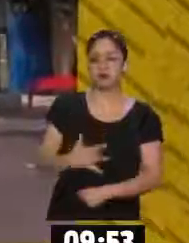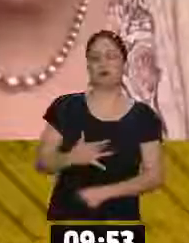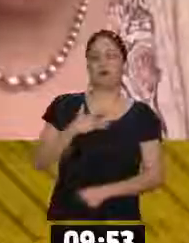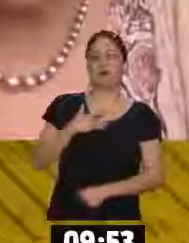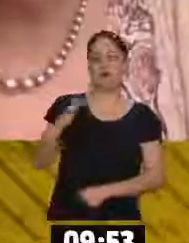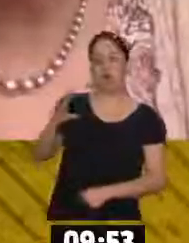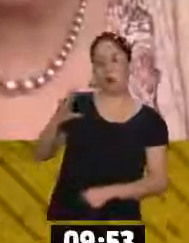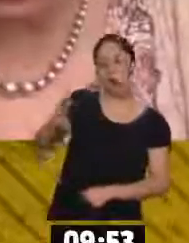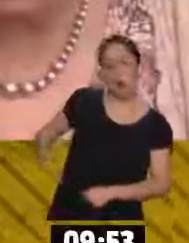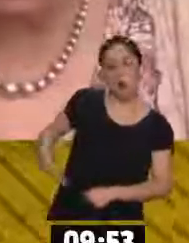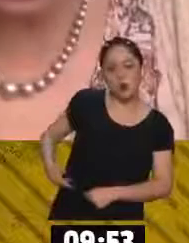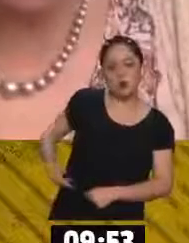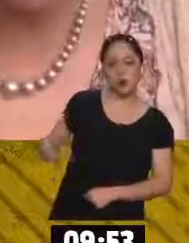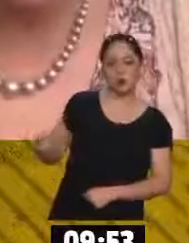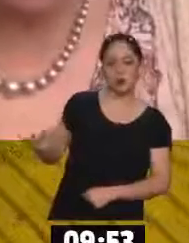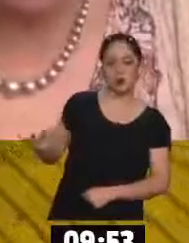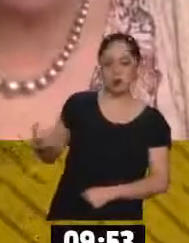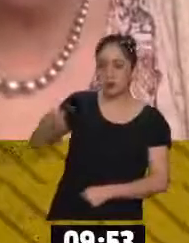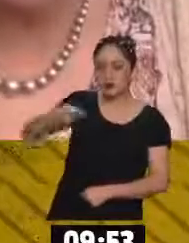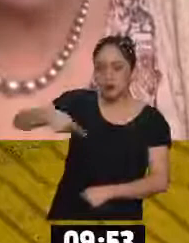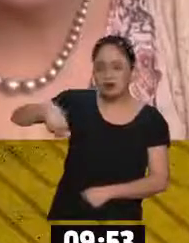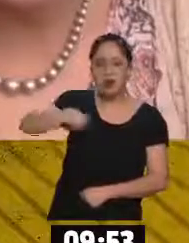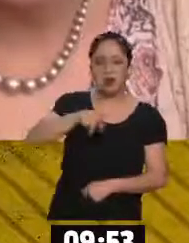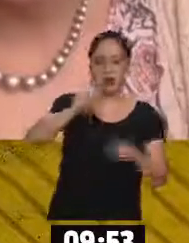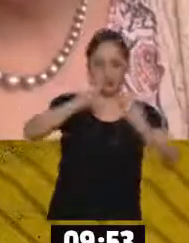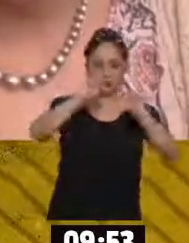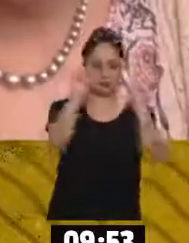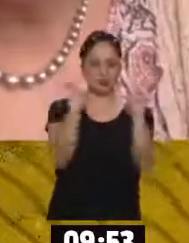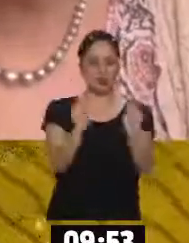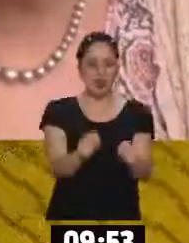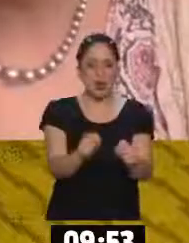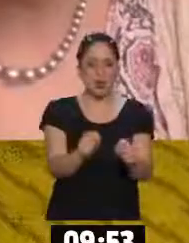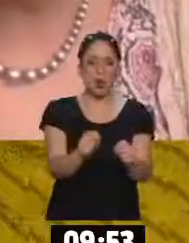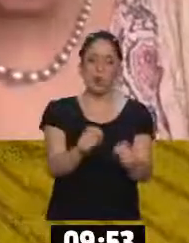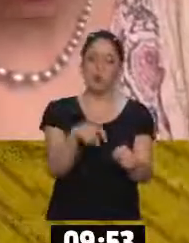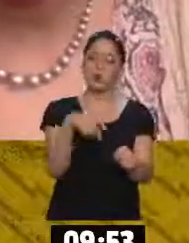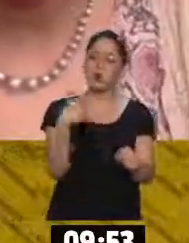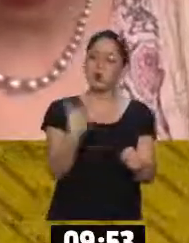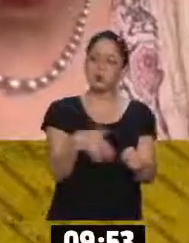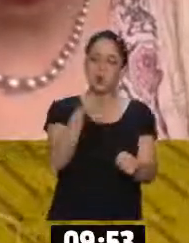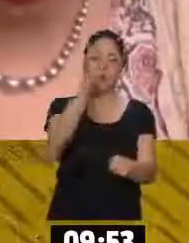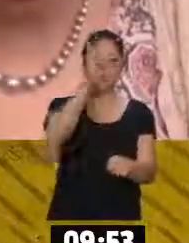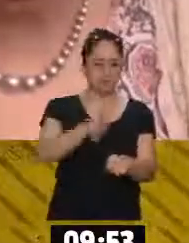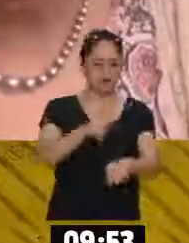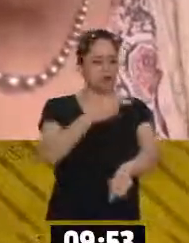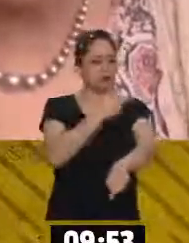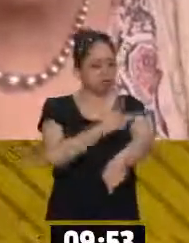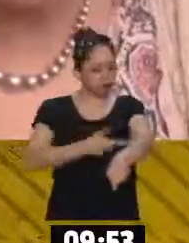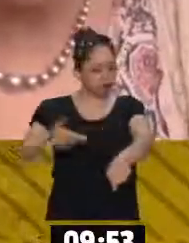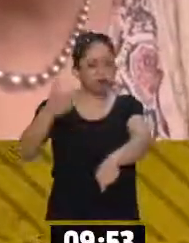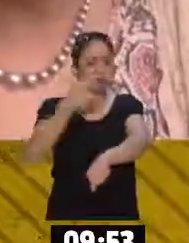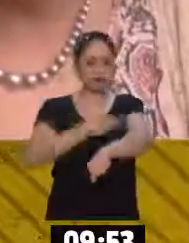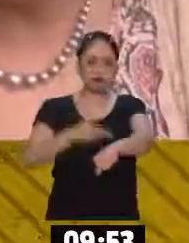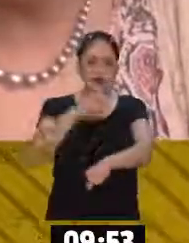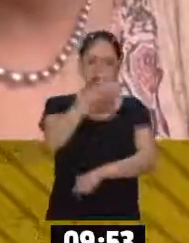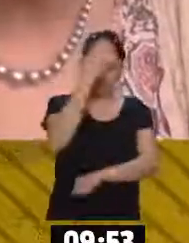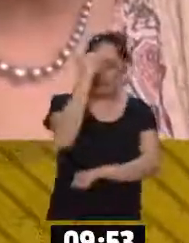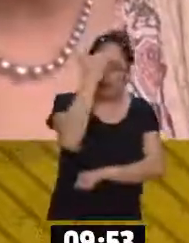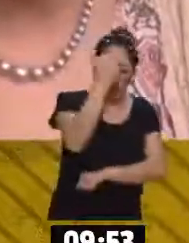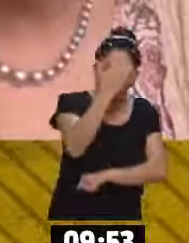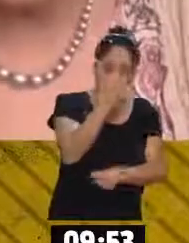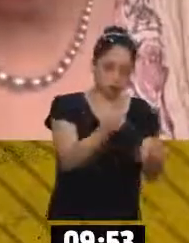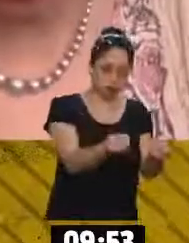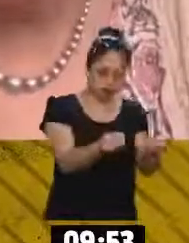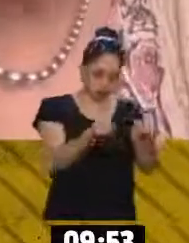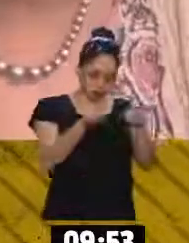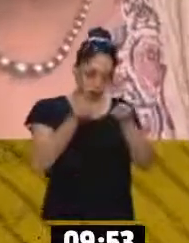difícil. Siempre titularse, Fernanda, compañeros, es un proceso muy largo. Tener un título universitario que compromete